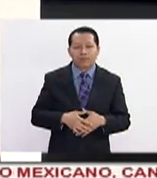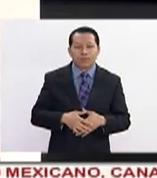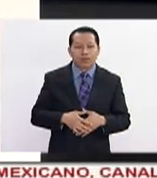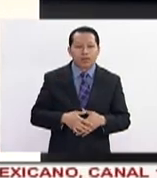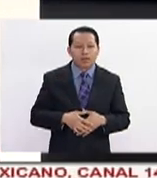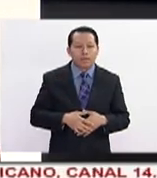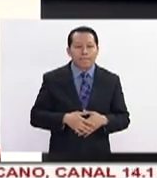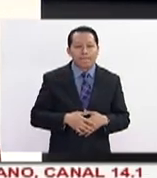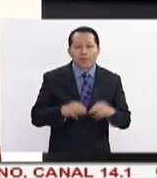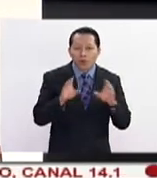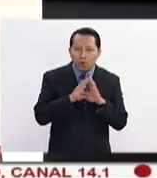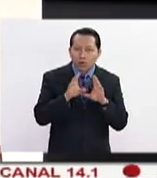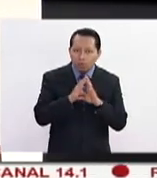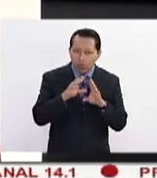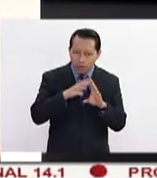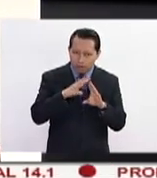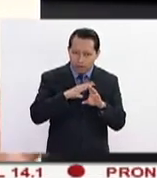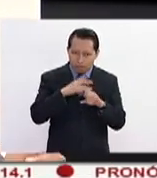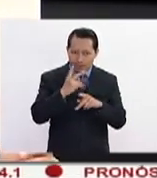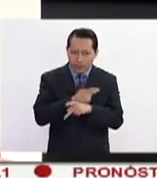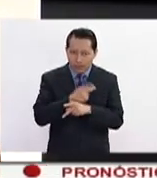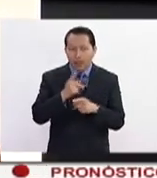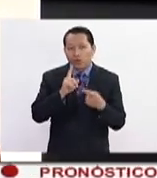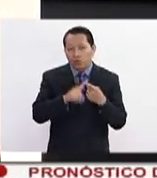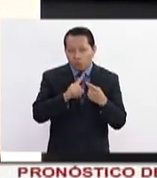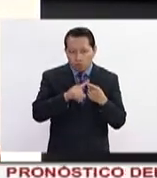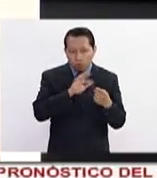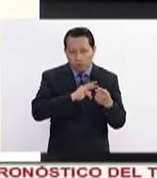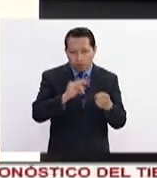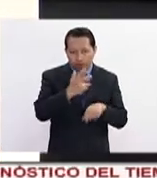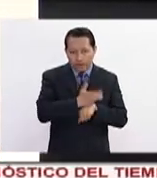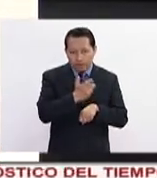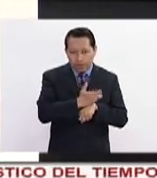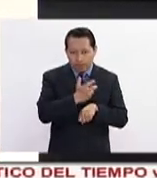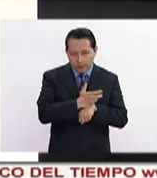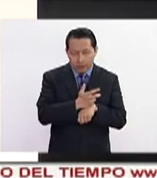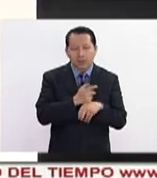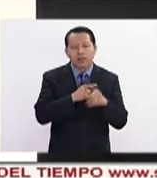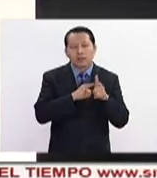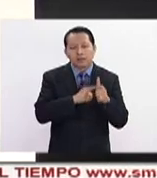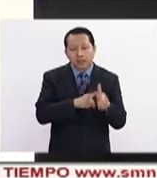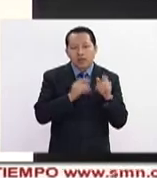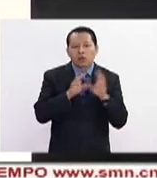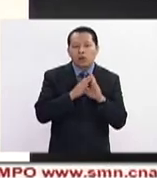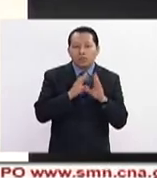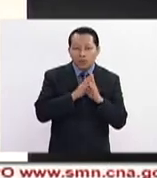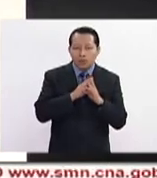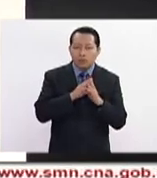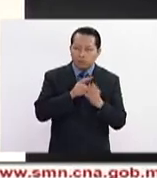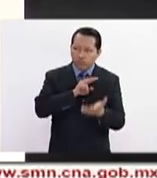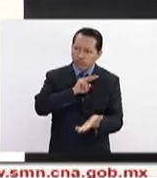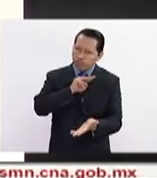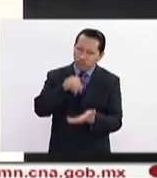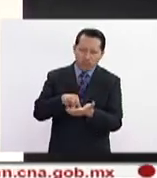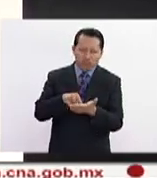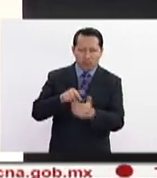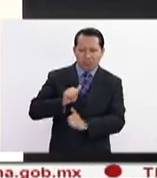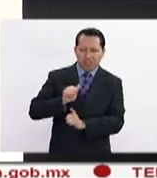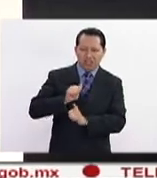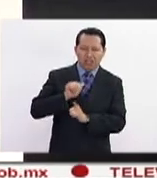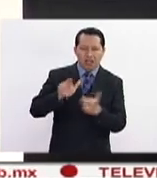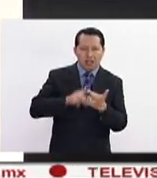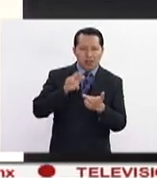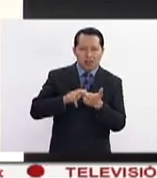es un factor que ha permitido, por un lado, Estados Unidos mantener su presencia en militar en la